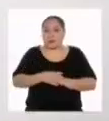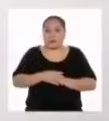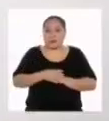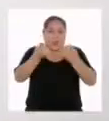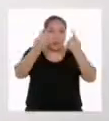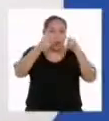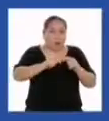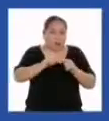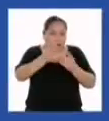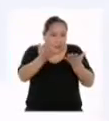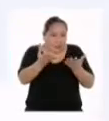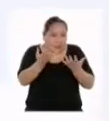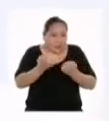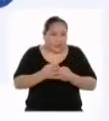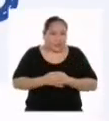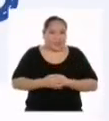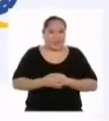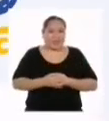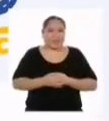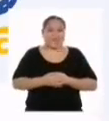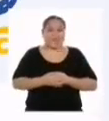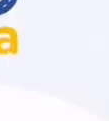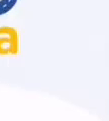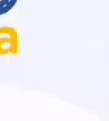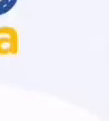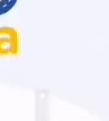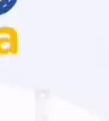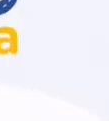parece? ¡Vamos!